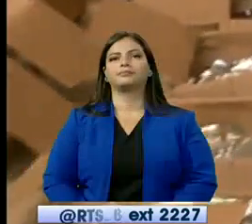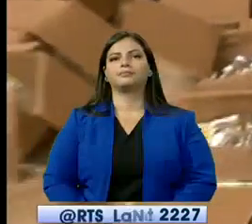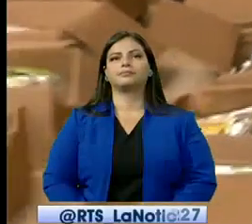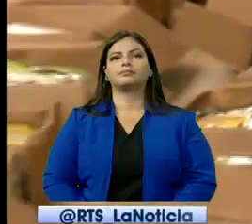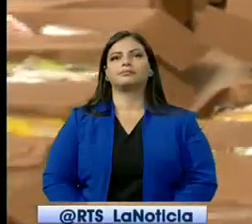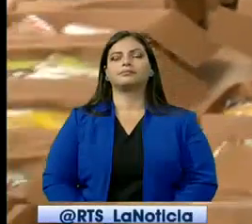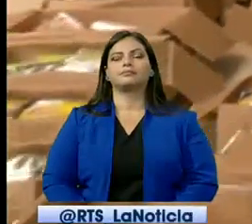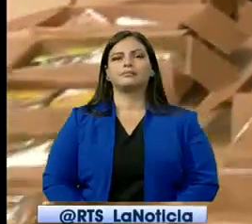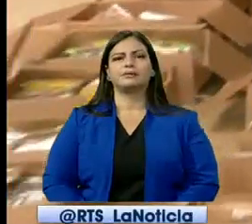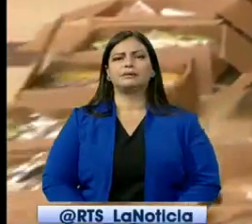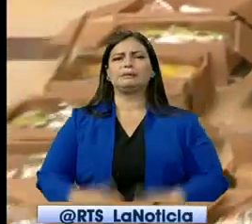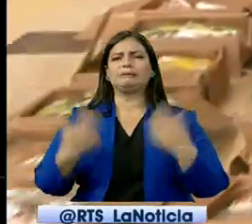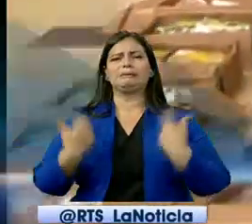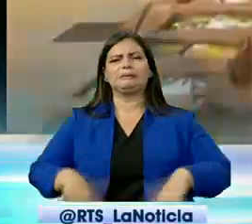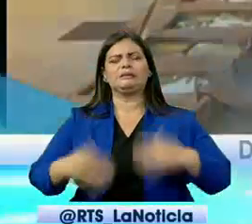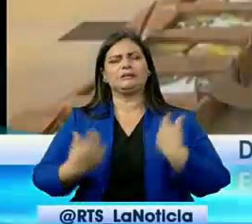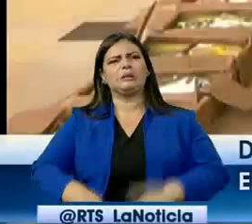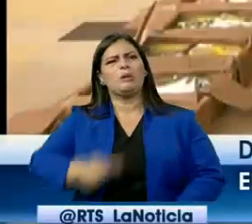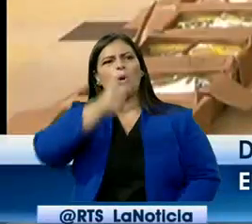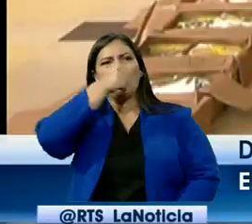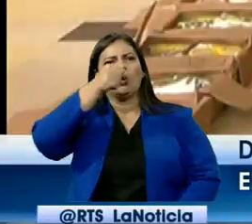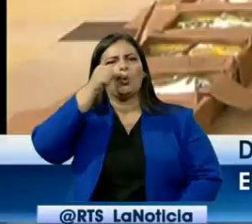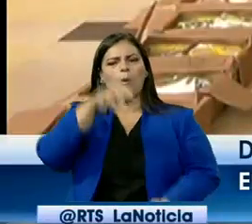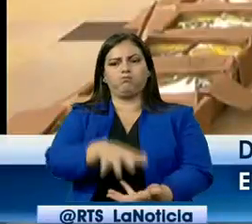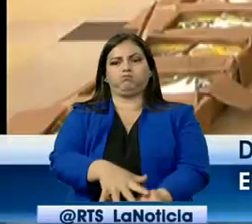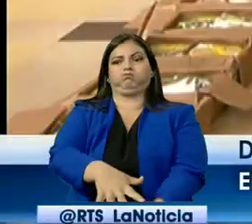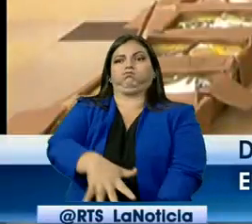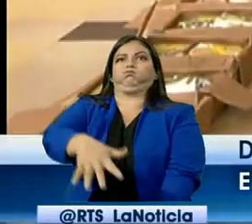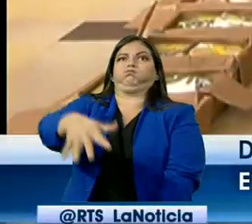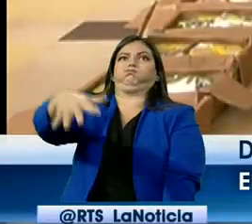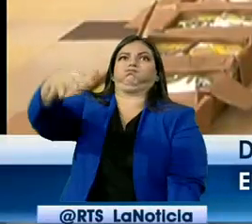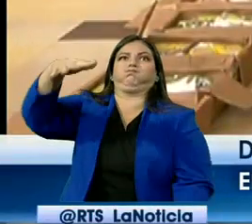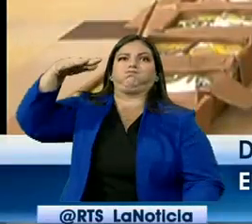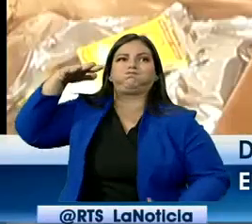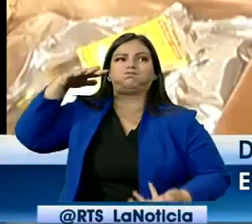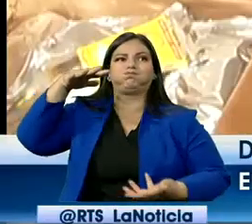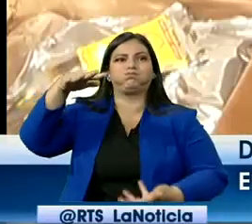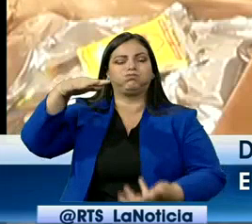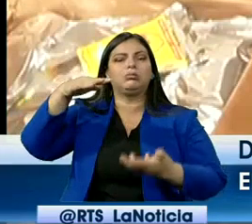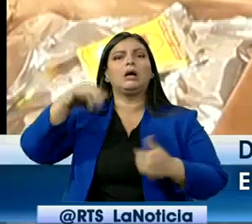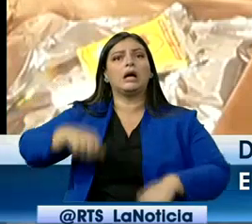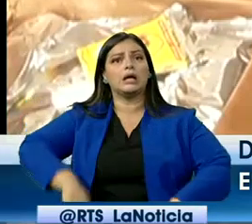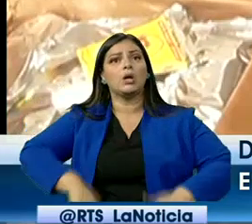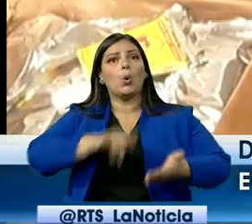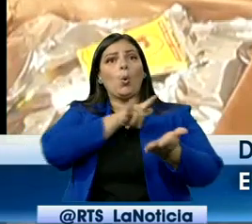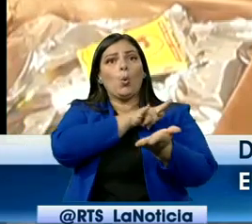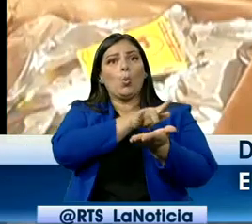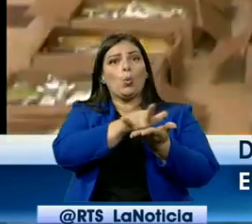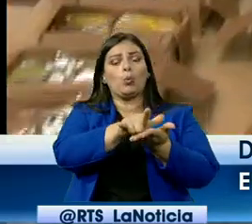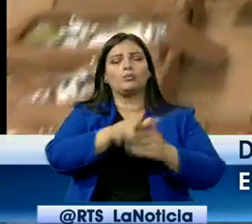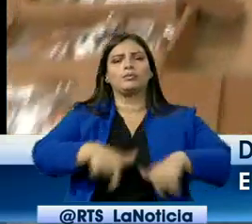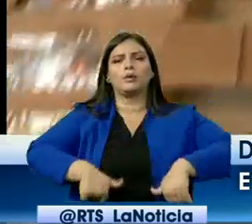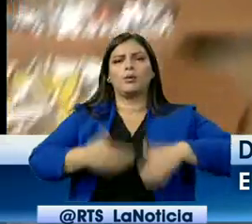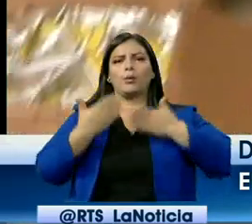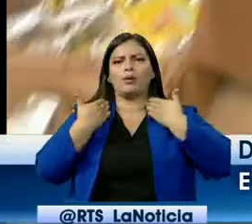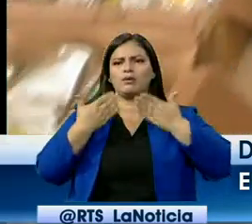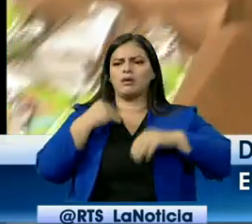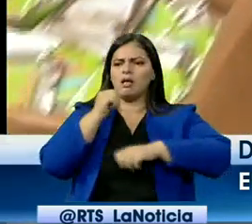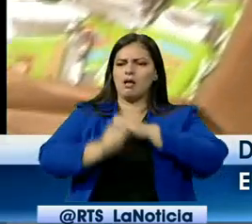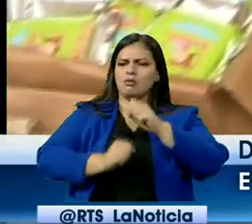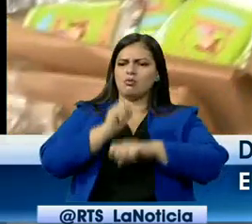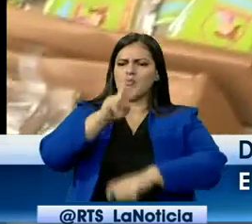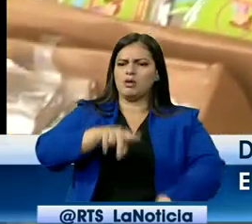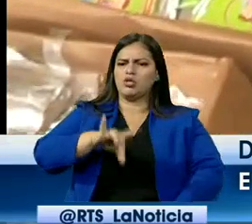Es la mayor cantidad de droga que se decomisa en el aeropuerto de Guayaquil en lo que va del 2018. En esta ocasión